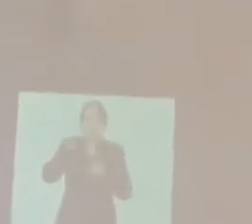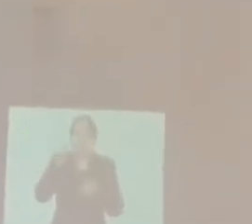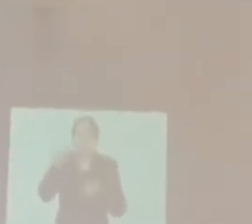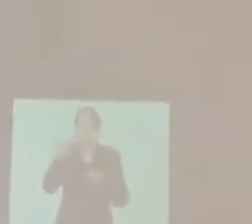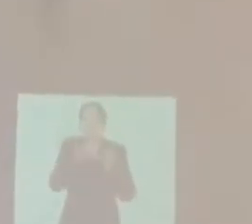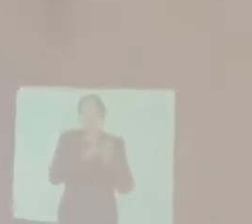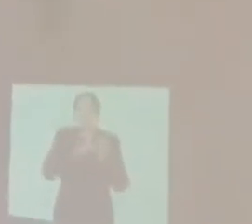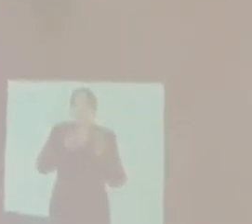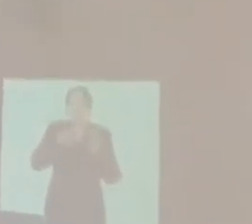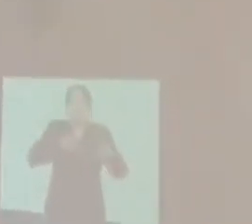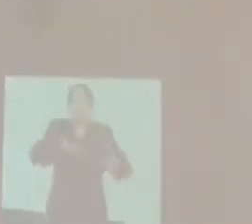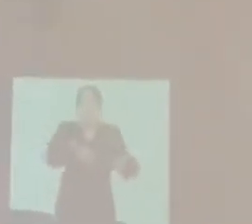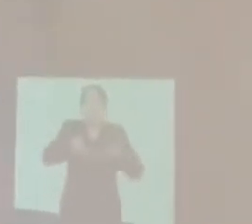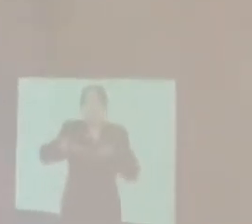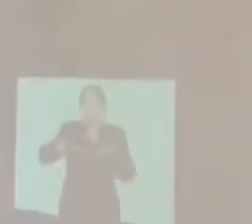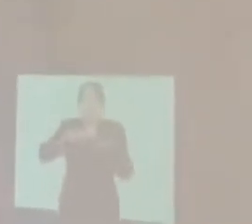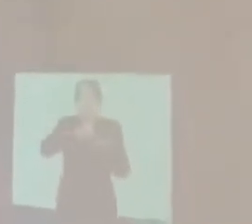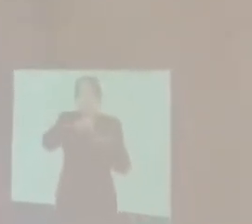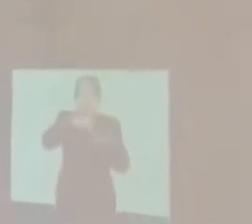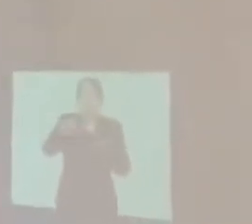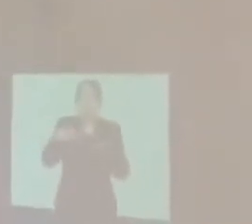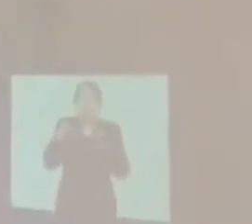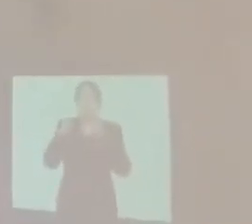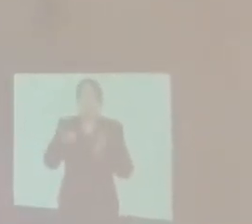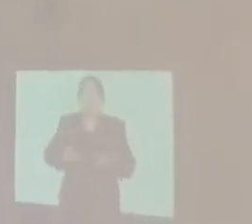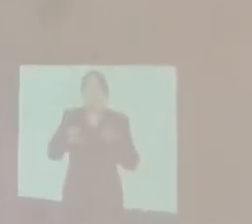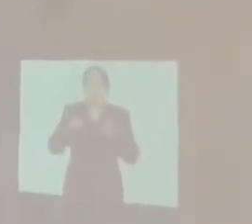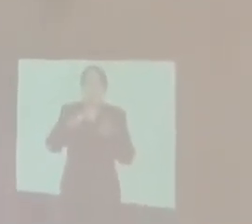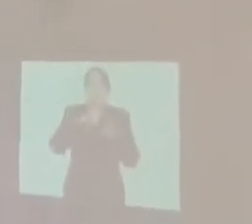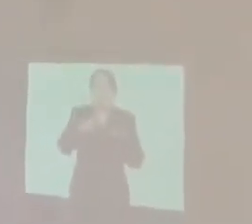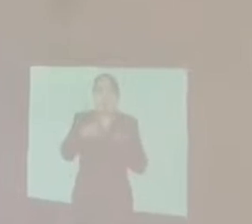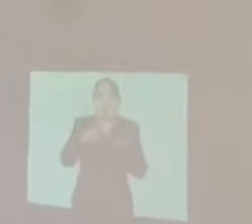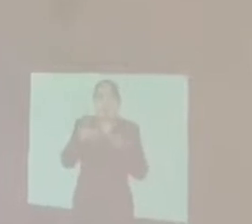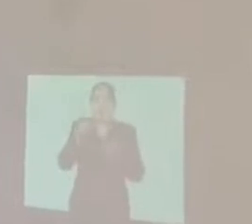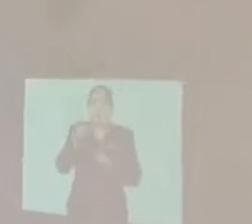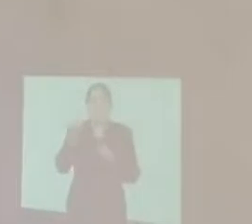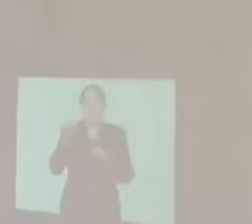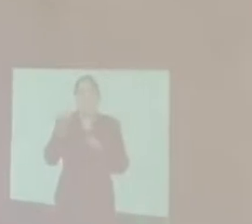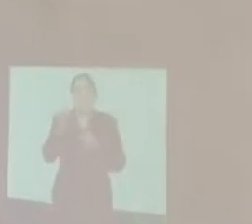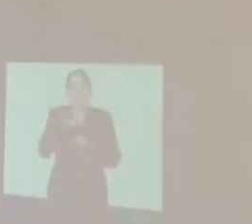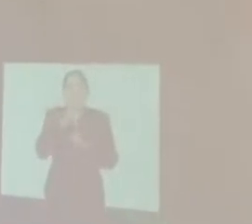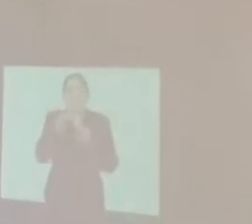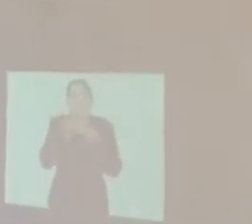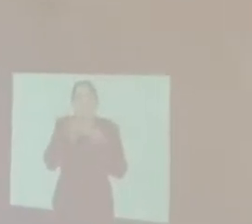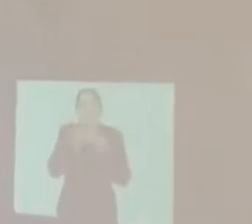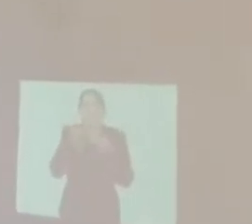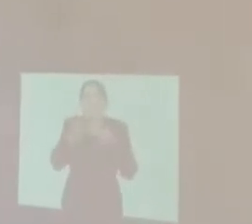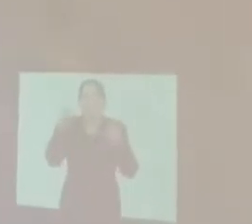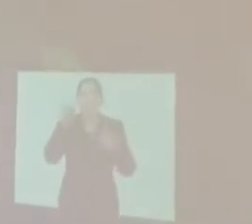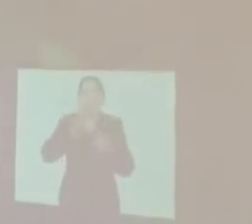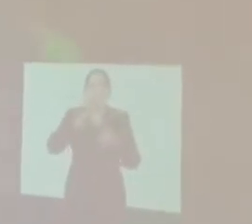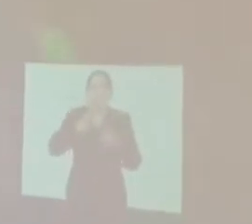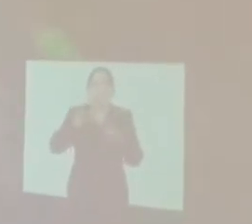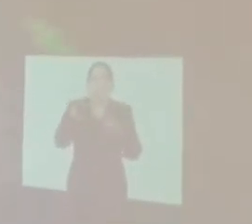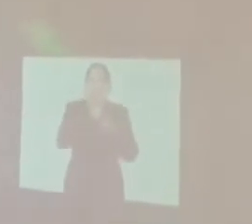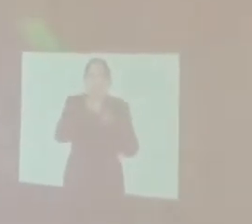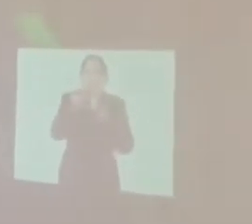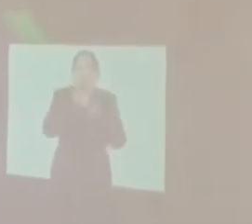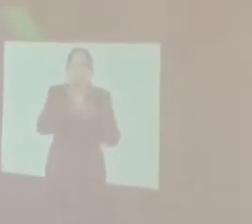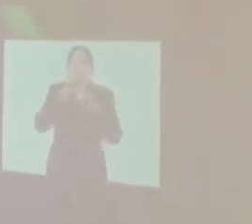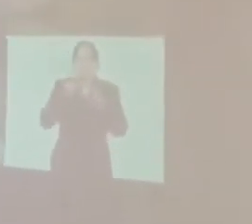que están viendo aquí el enlace del cuarto informe de la jefa de gobierno Claudia Sheinbaum, pues